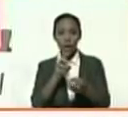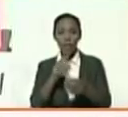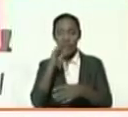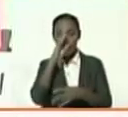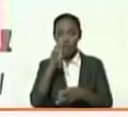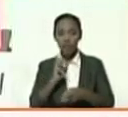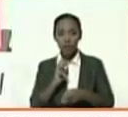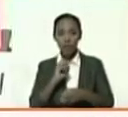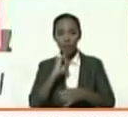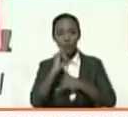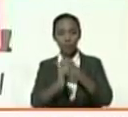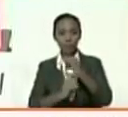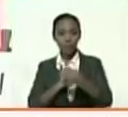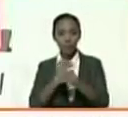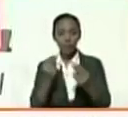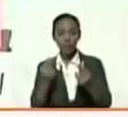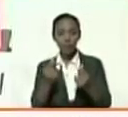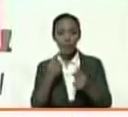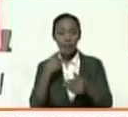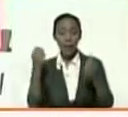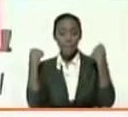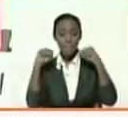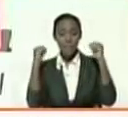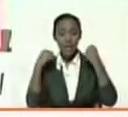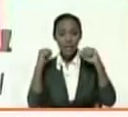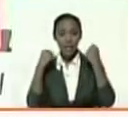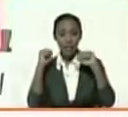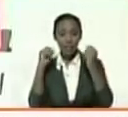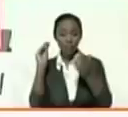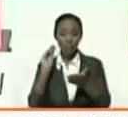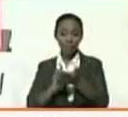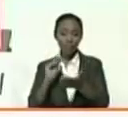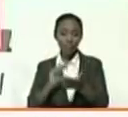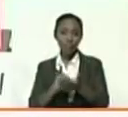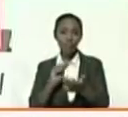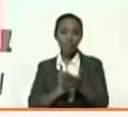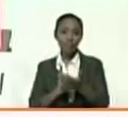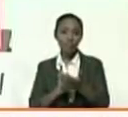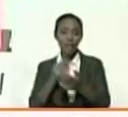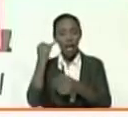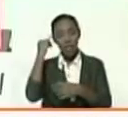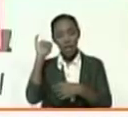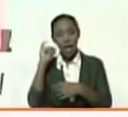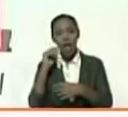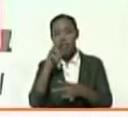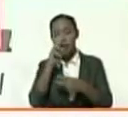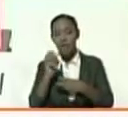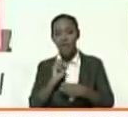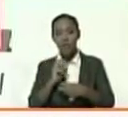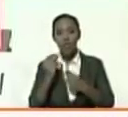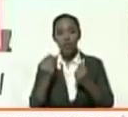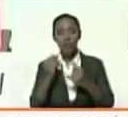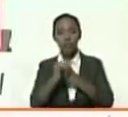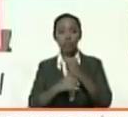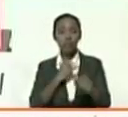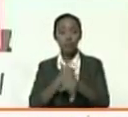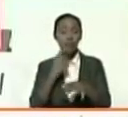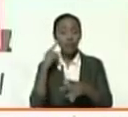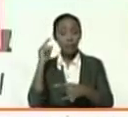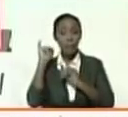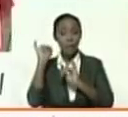otra que poner en práctica las medidas del Fondo Monetario Internacional. Entonces